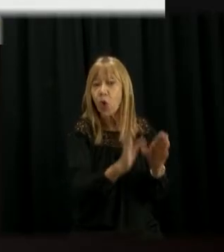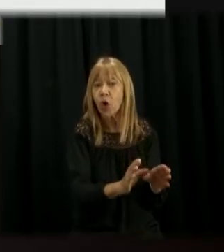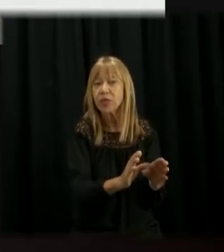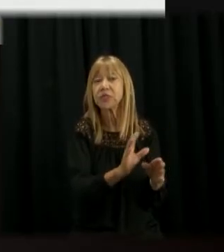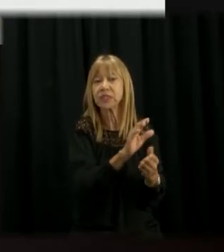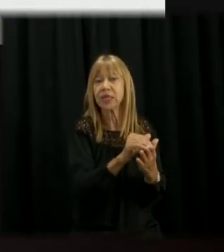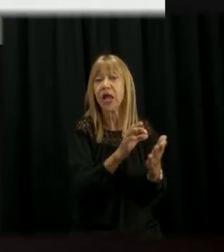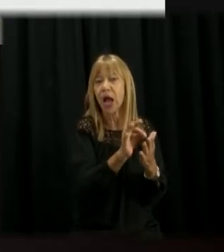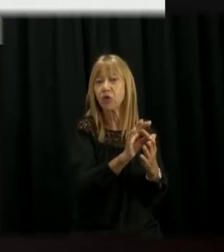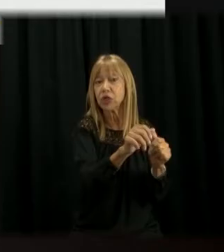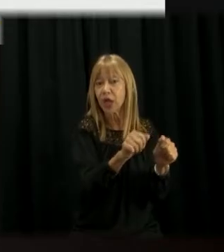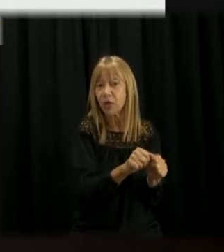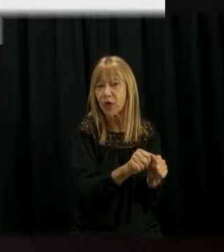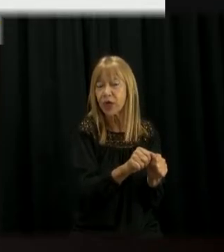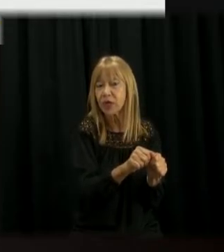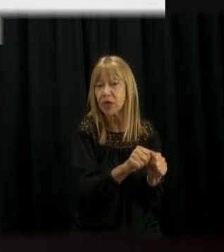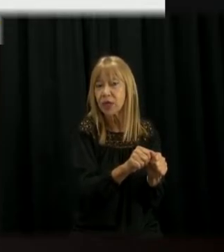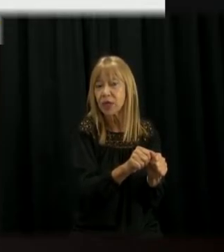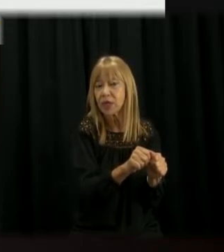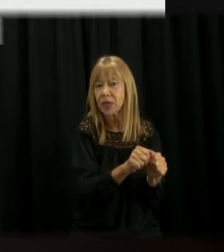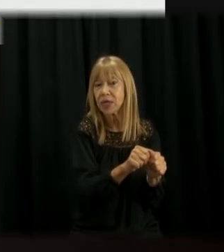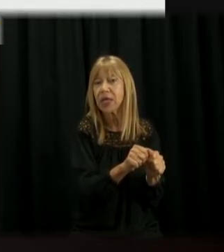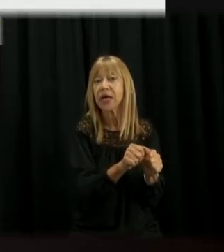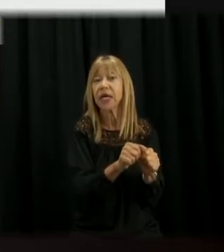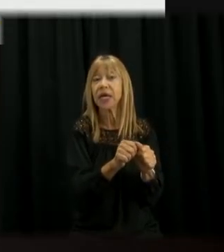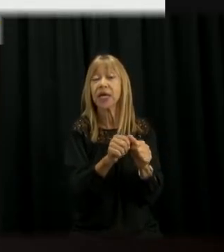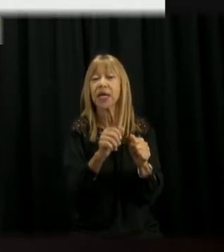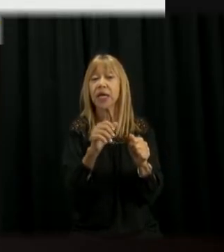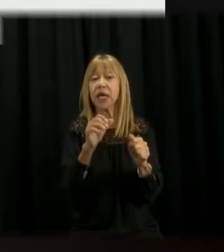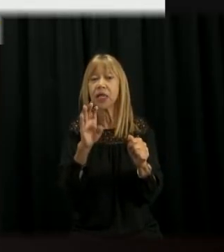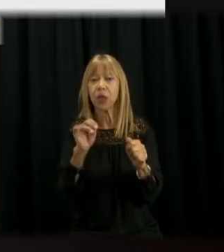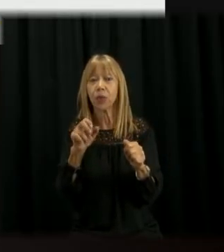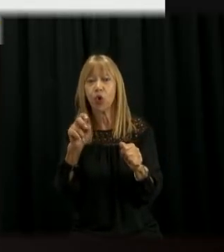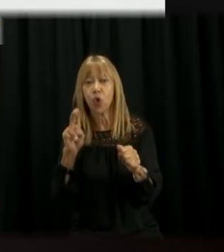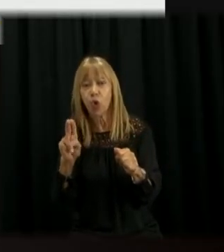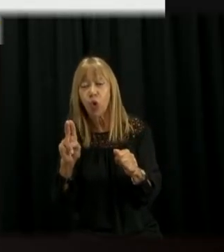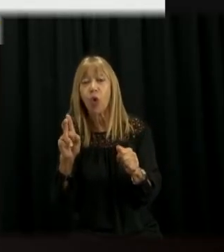27 empleados en el área de Contabilidad Central,